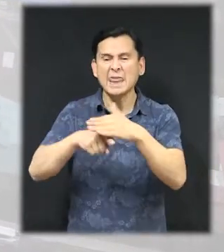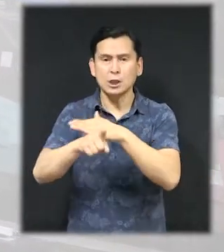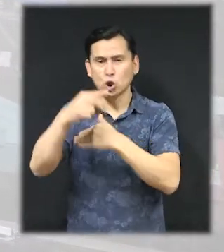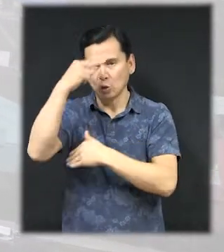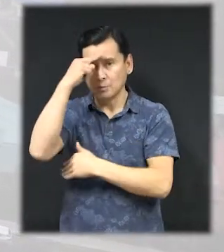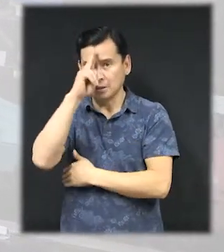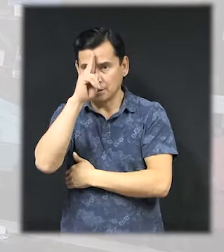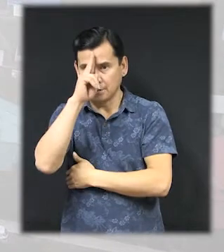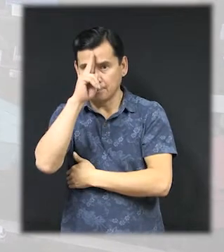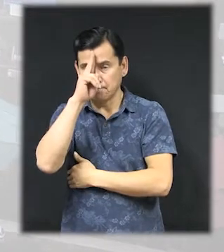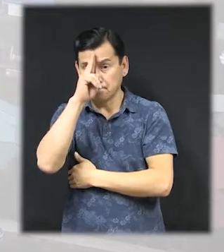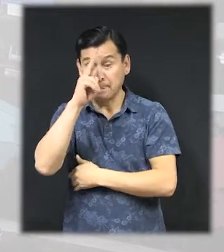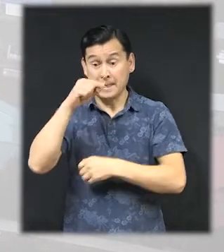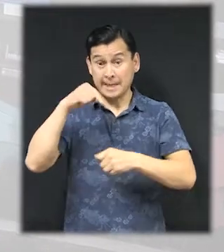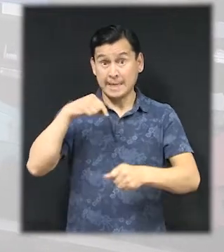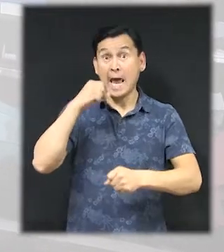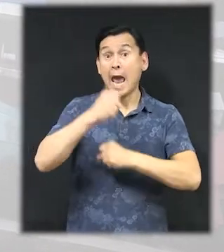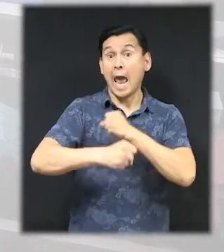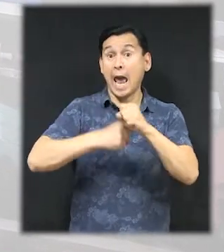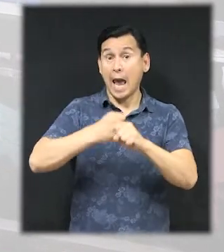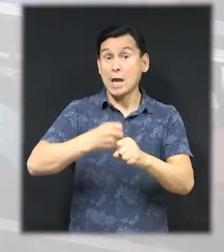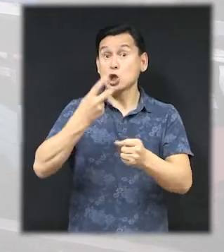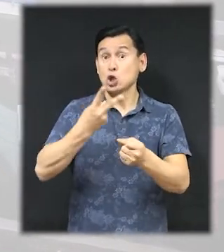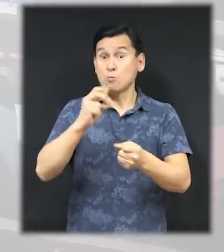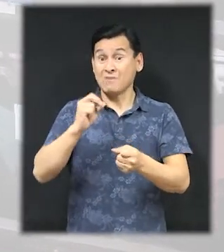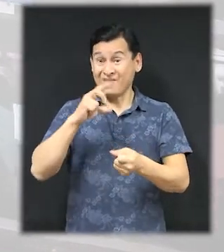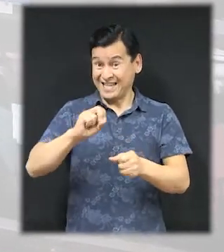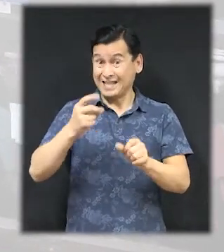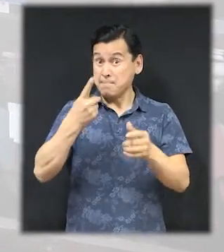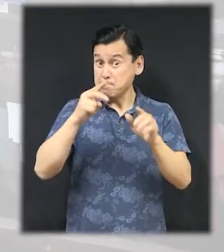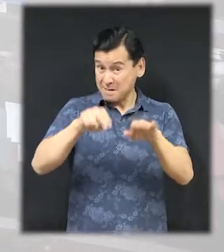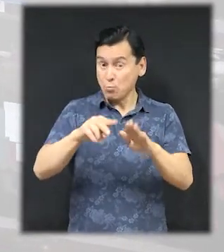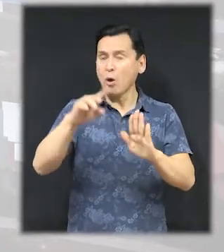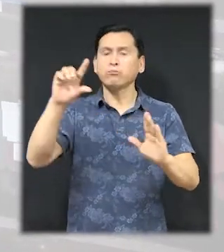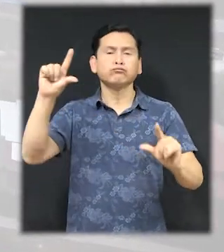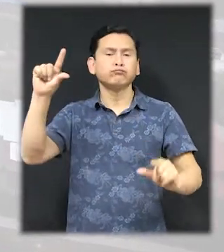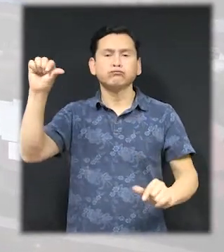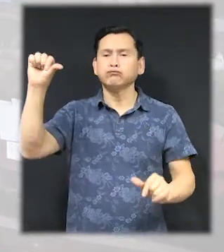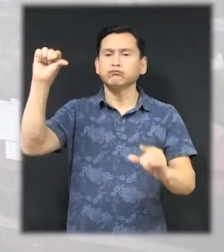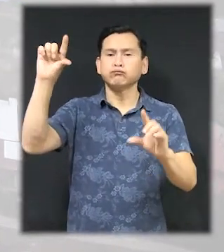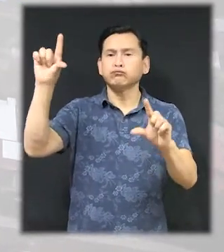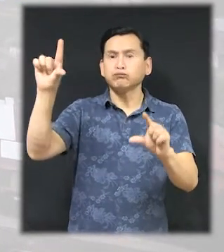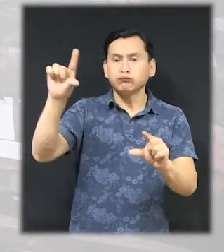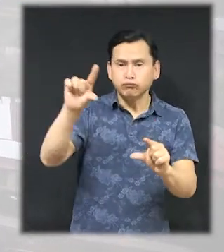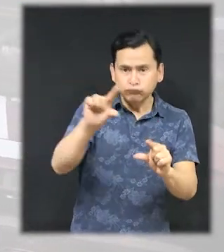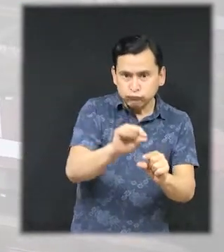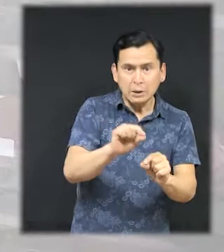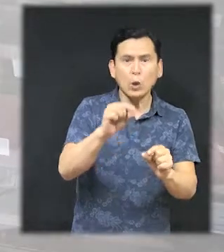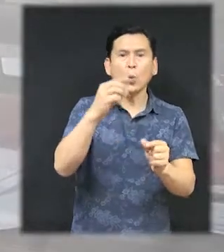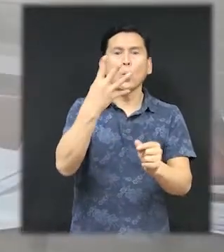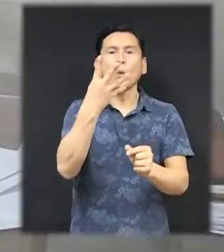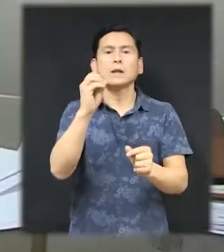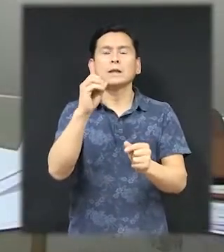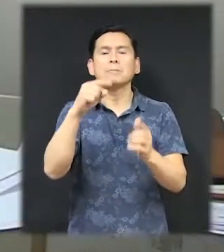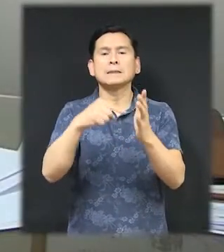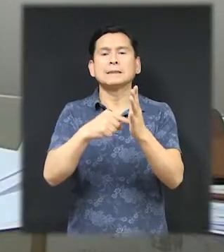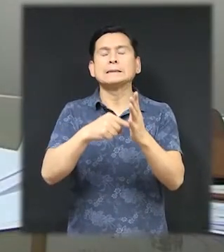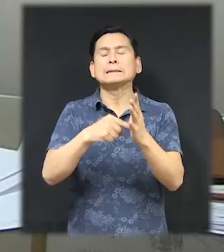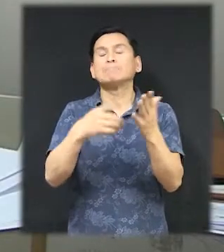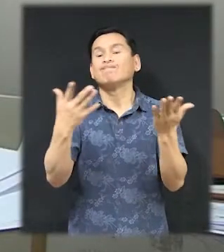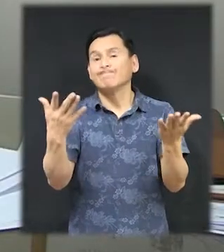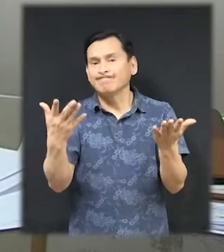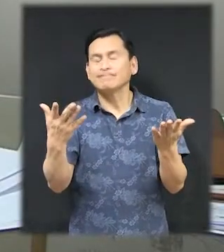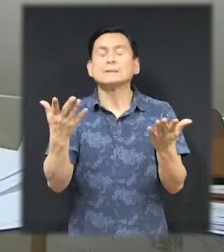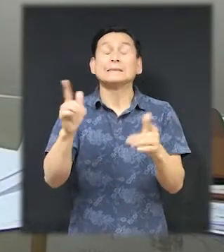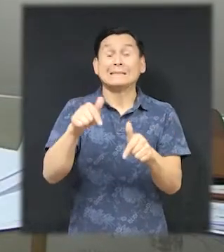nuestro policlínico. Durante el año 2020 esa actividad cayó a 30.400 prestaciones. Y